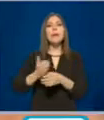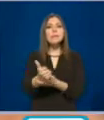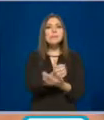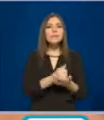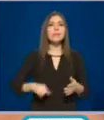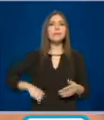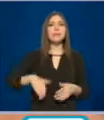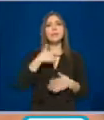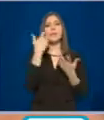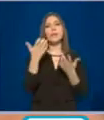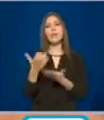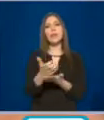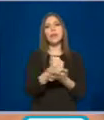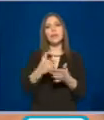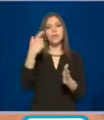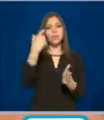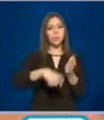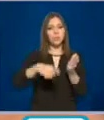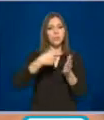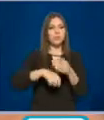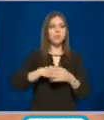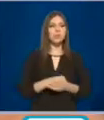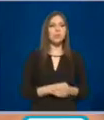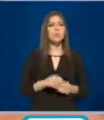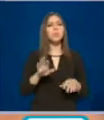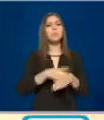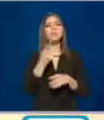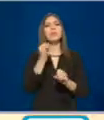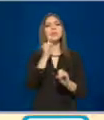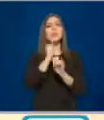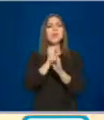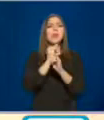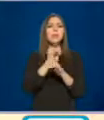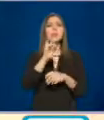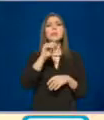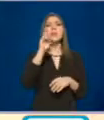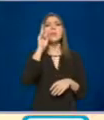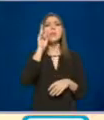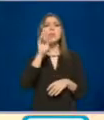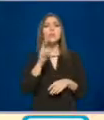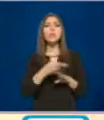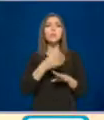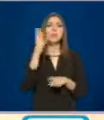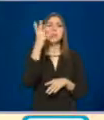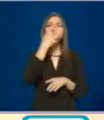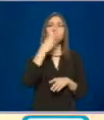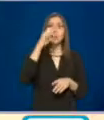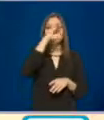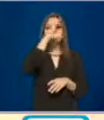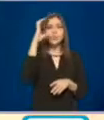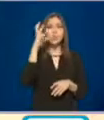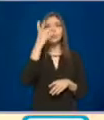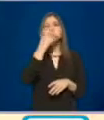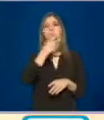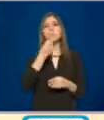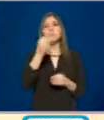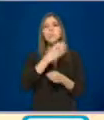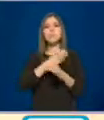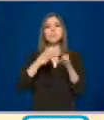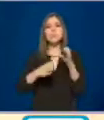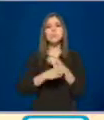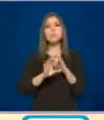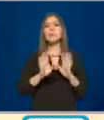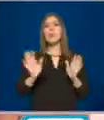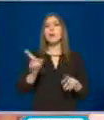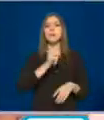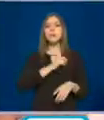y la acción. Y que compren, claro, porque te compren. pueden quedar en las redes sociales en que, ay, mira, es que sube muy bonitas fotos, ay, mira qué producto tan bonito. Y te quedas